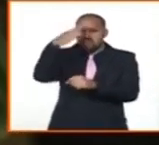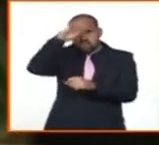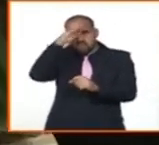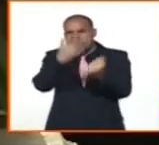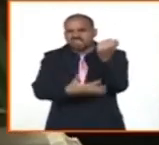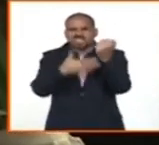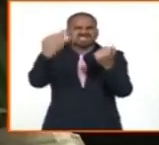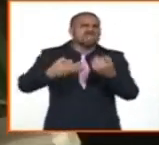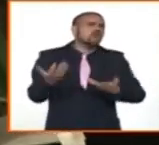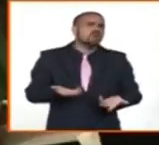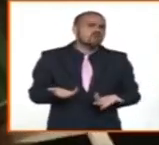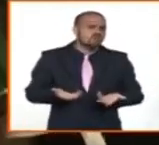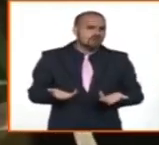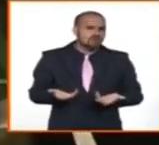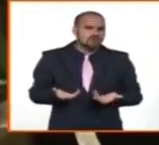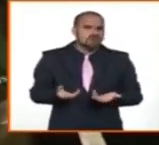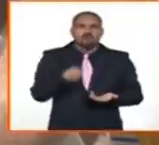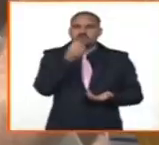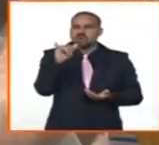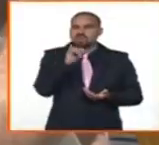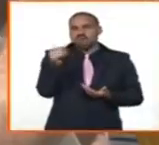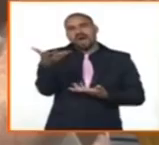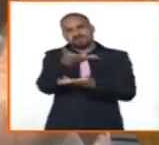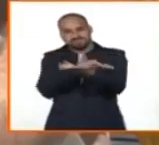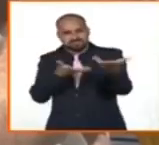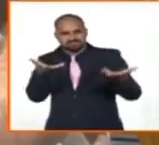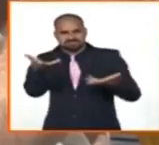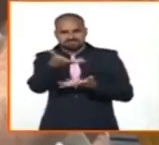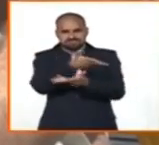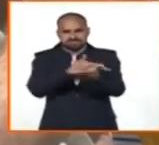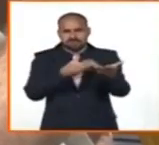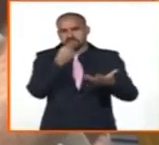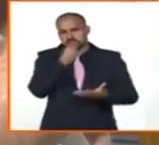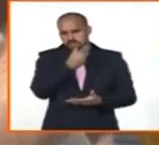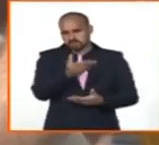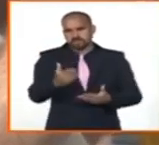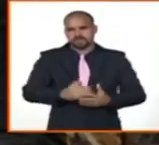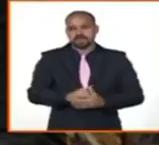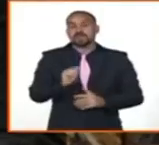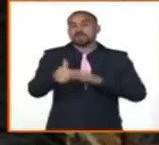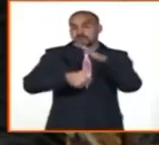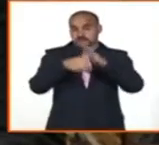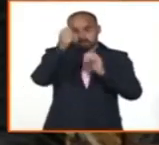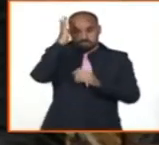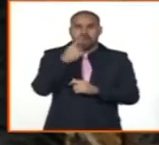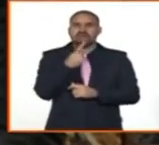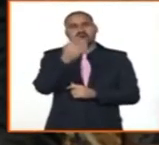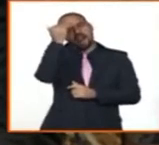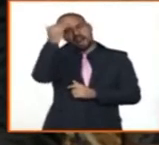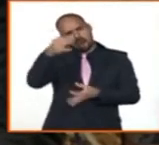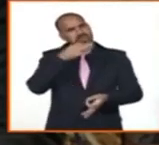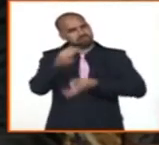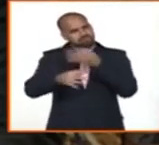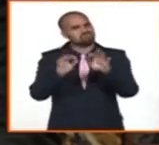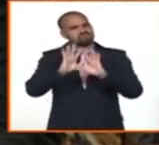como reciprocados, ¿no?, en eso. Muchas gracias por tu palabra. Lo que sí decirte que aquí hay